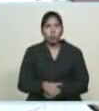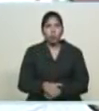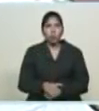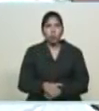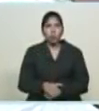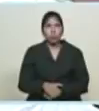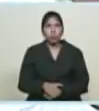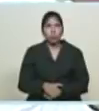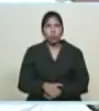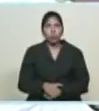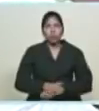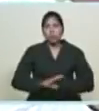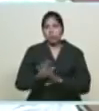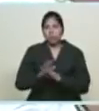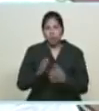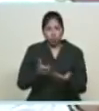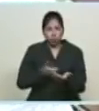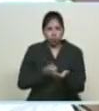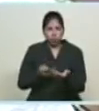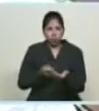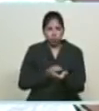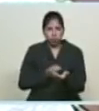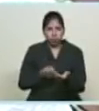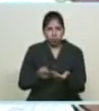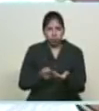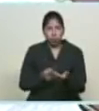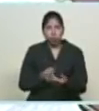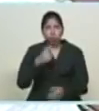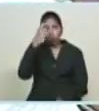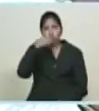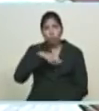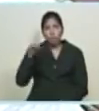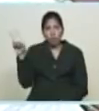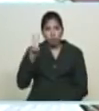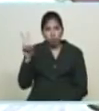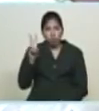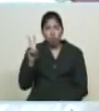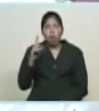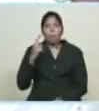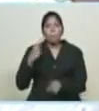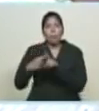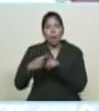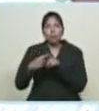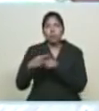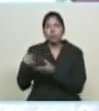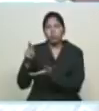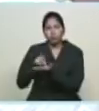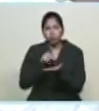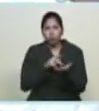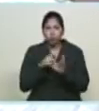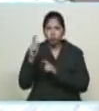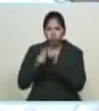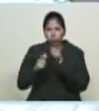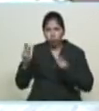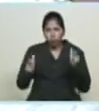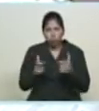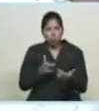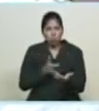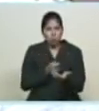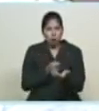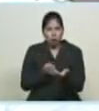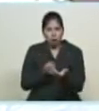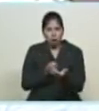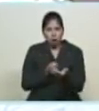se han escaneado a través del movimiento Somos Venezuela y la participación de los ciudadanos que tienen el código,